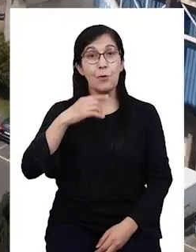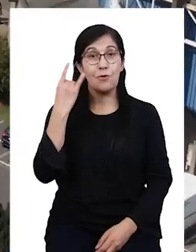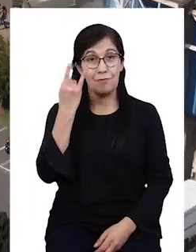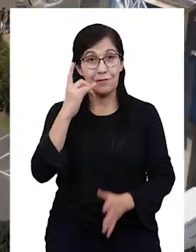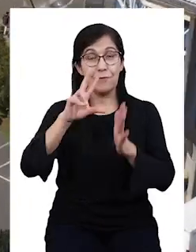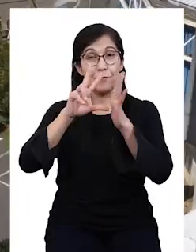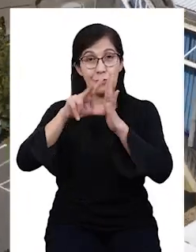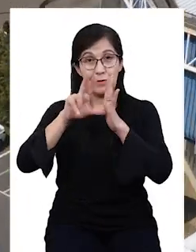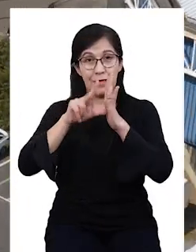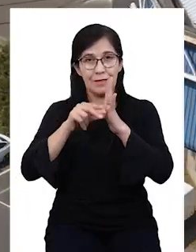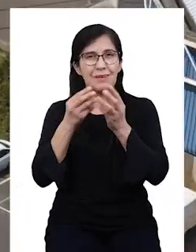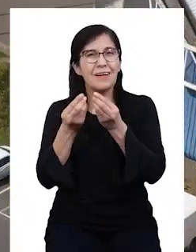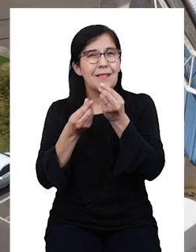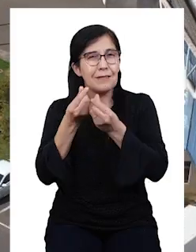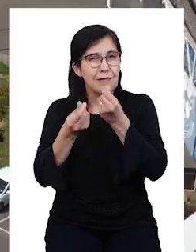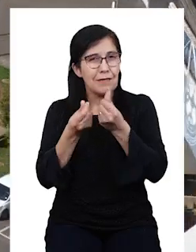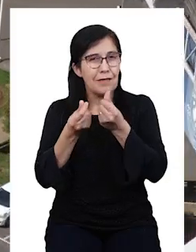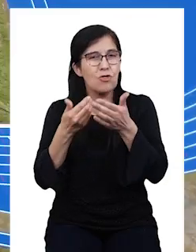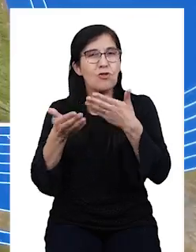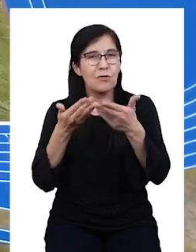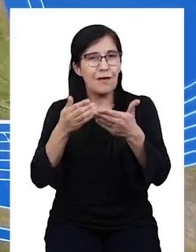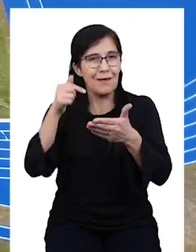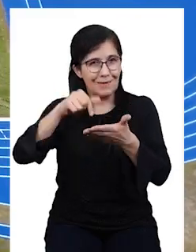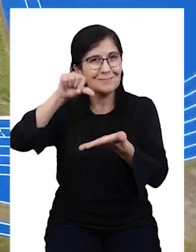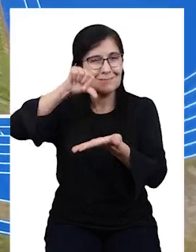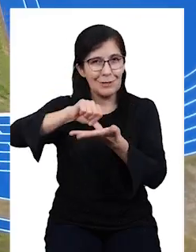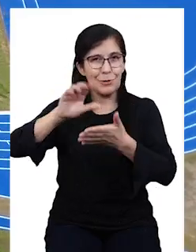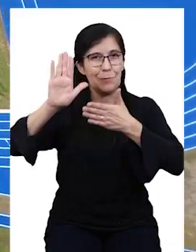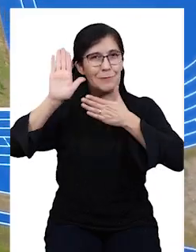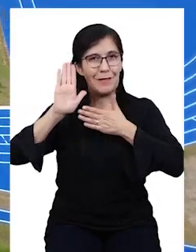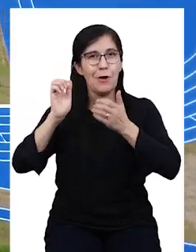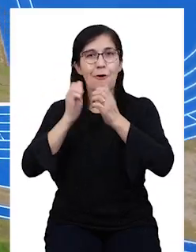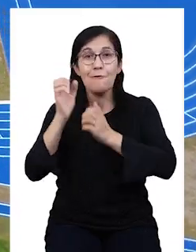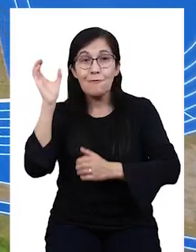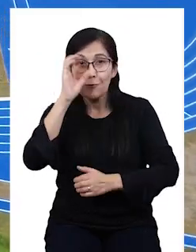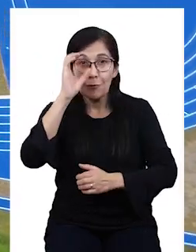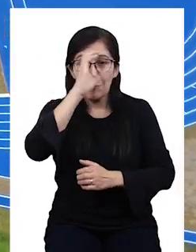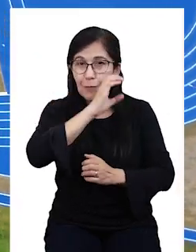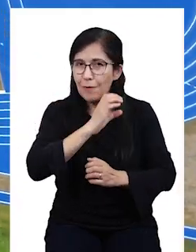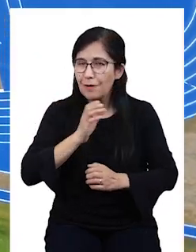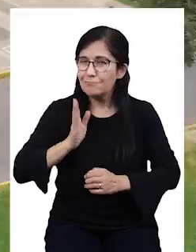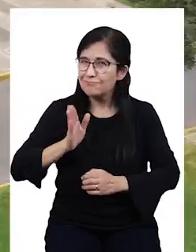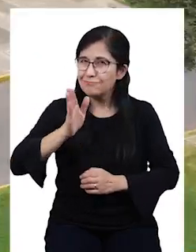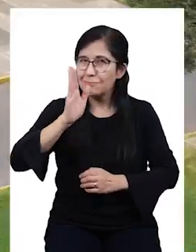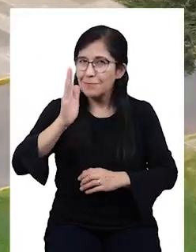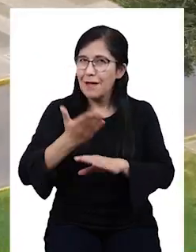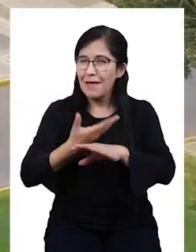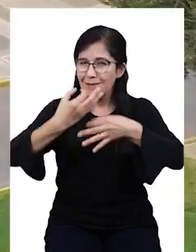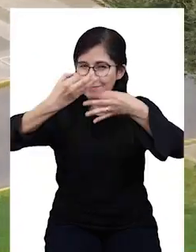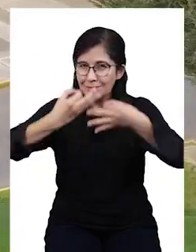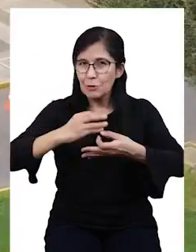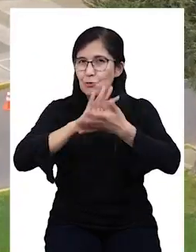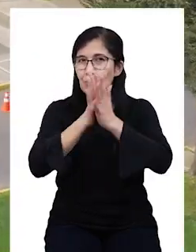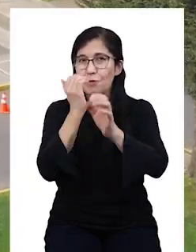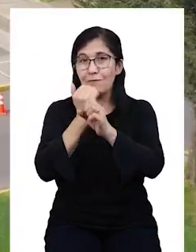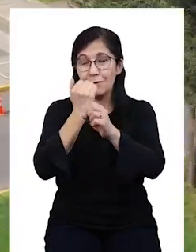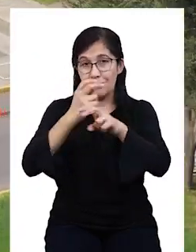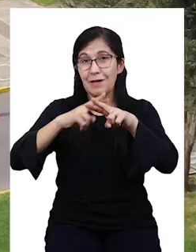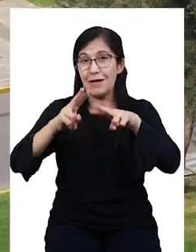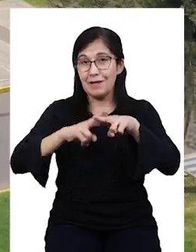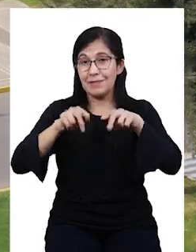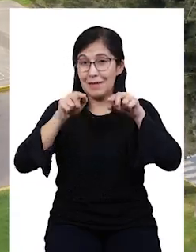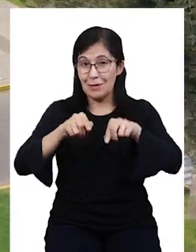En la Universidad de la Frontera, la calidad está en el centro de nuestro compromiso con la búsqueda permanente de la excelencia en todo lo que